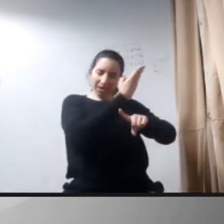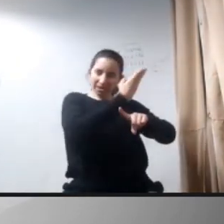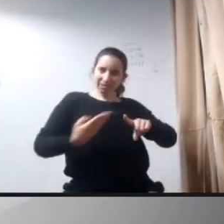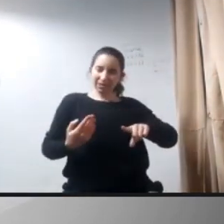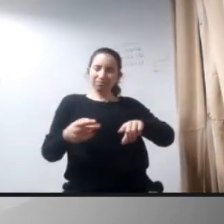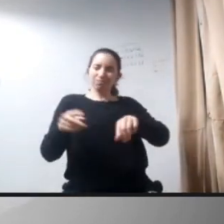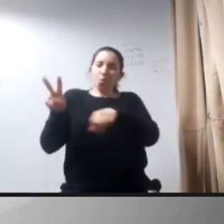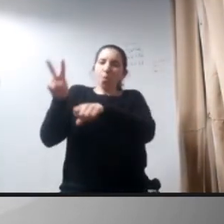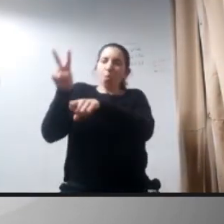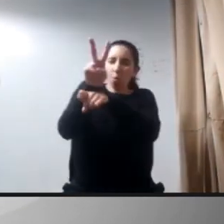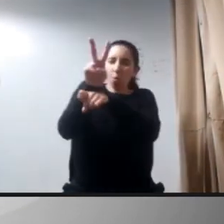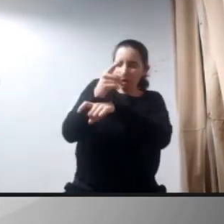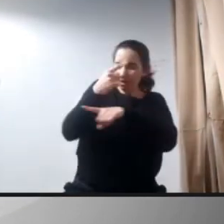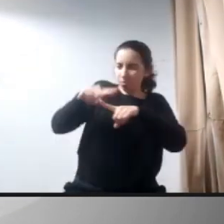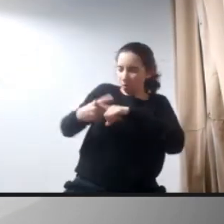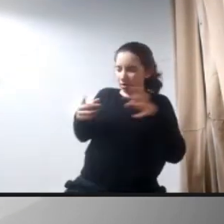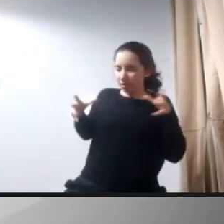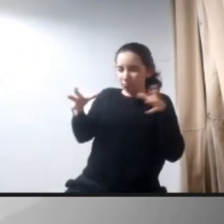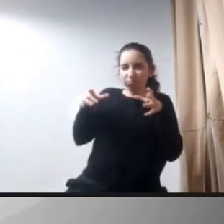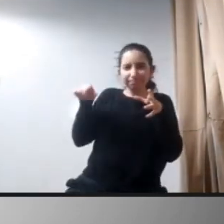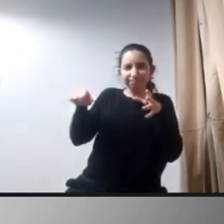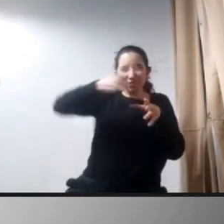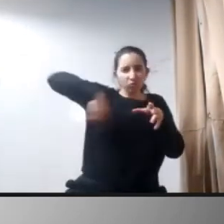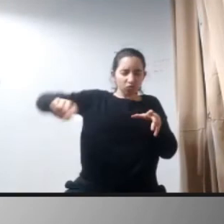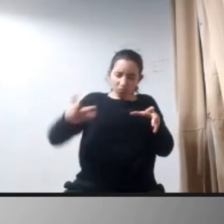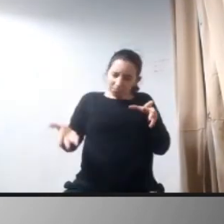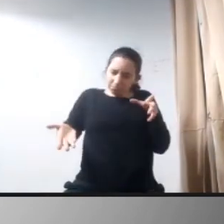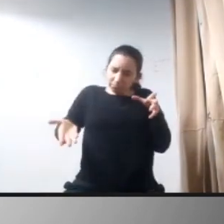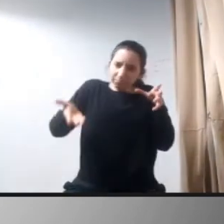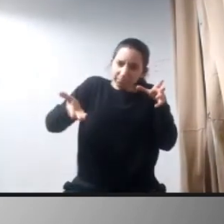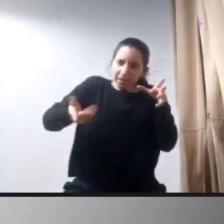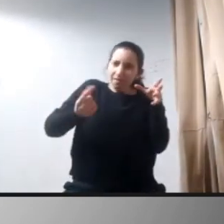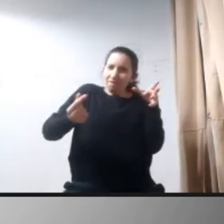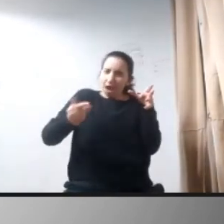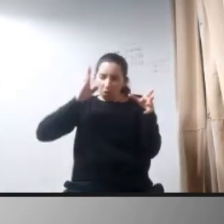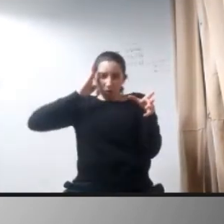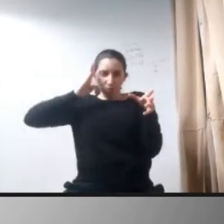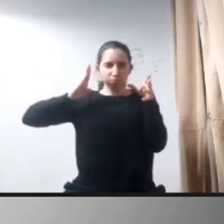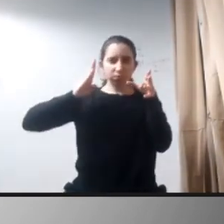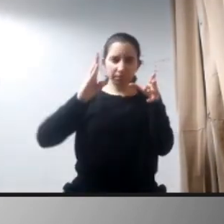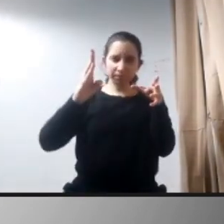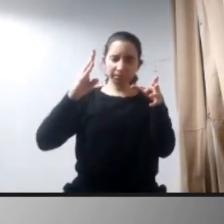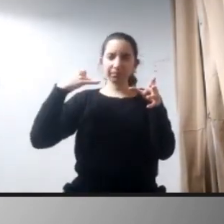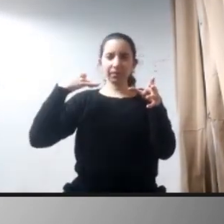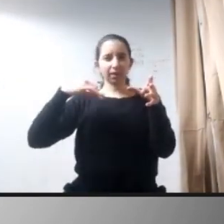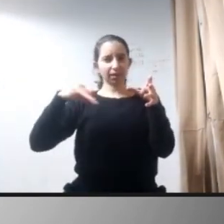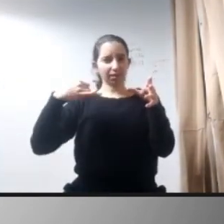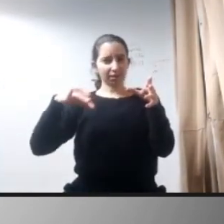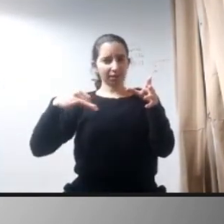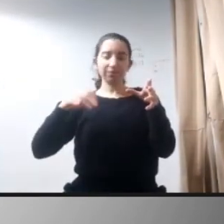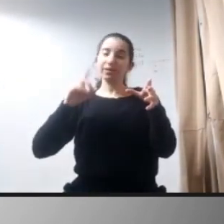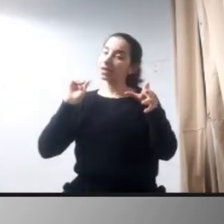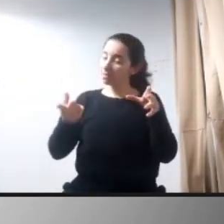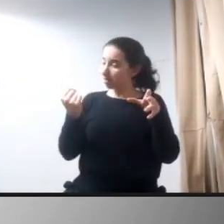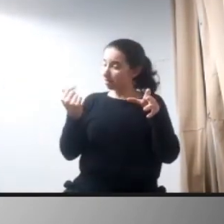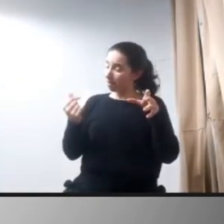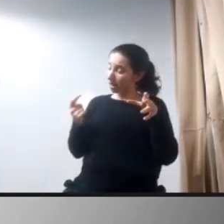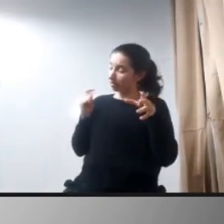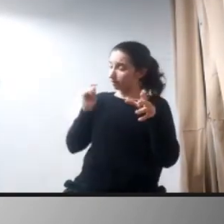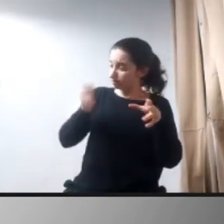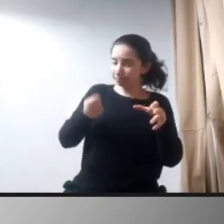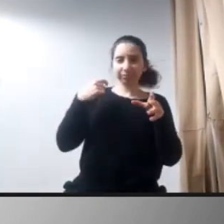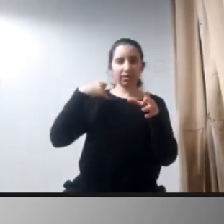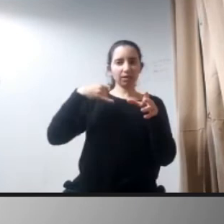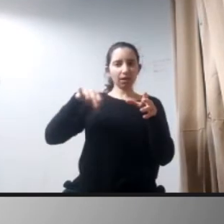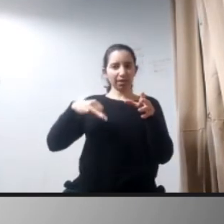es algo que nosotros tenemos que enfatizar, tenemos que tratar de darle valor y tenemos que empezar a ponerle números. Porque